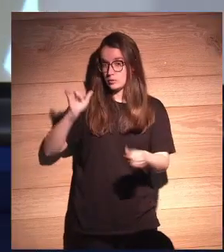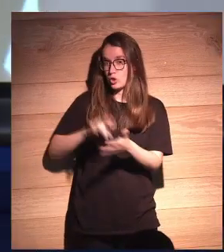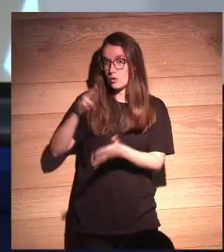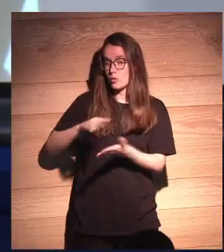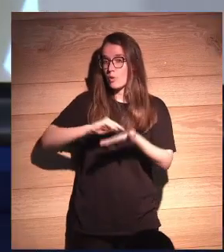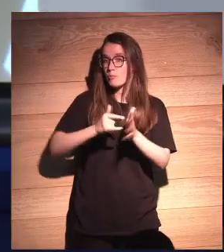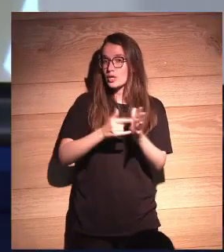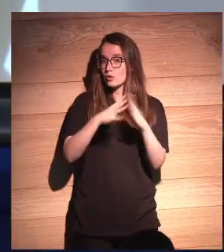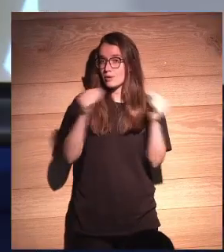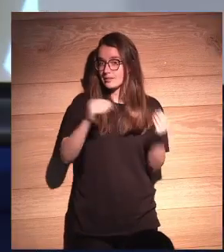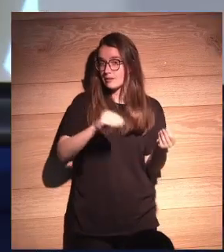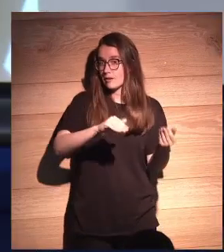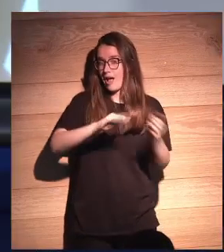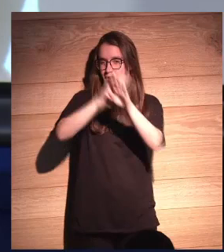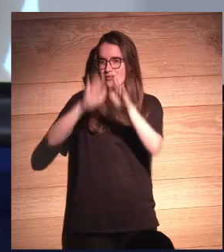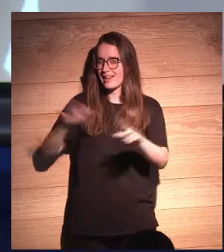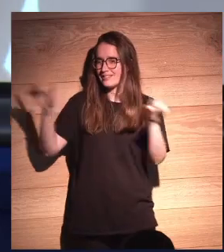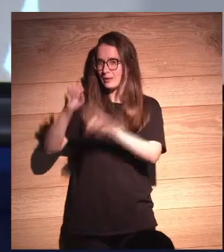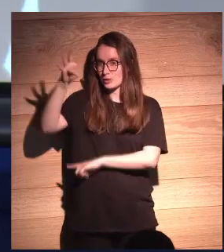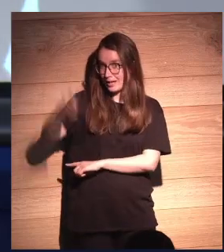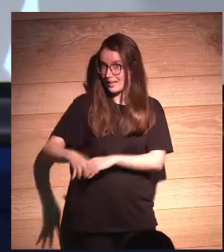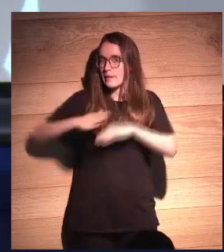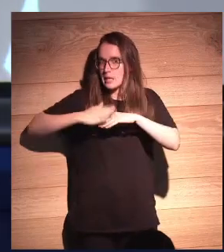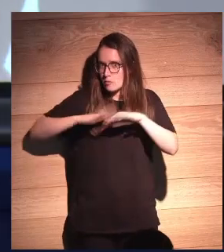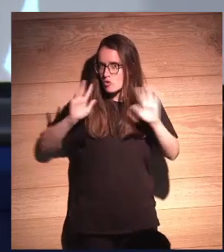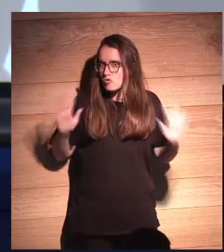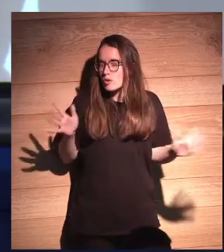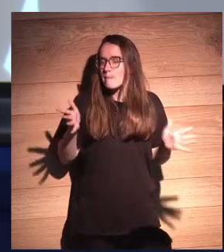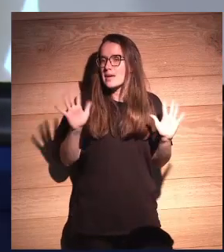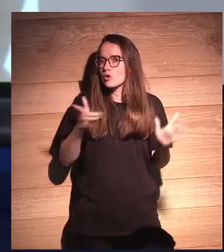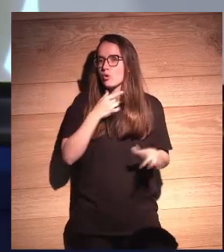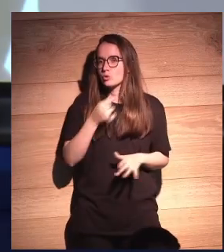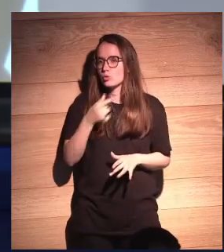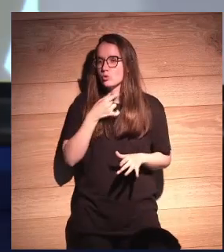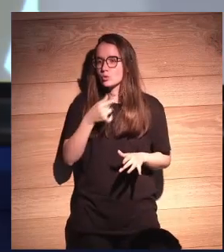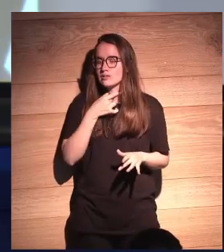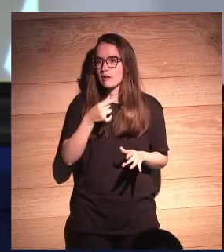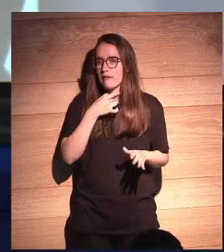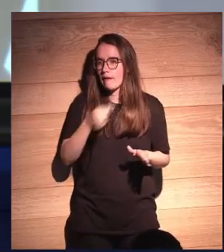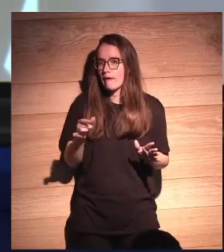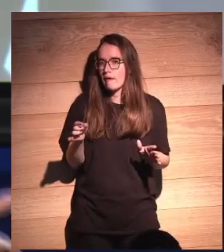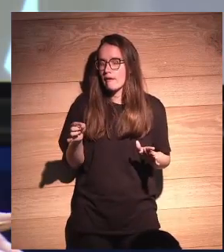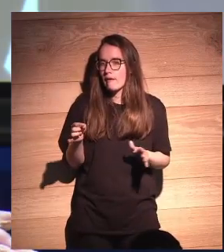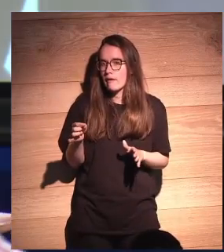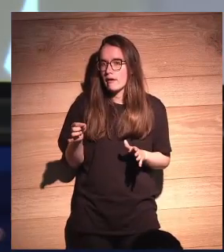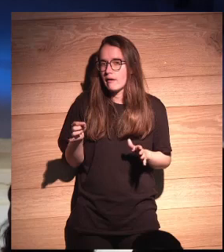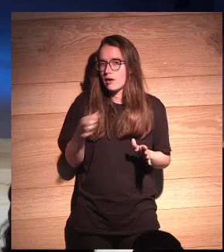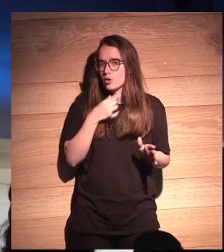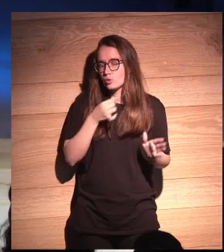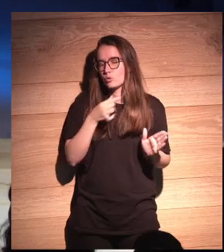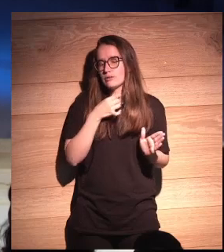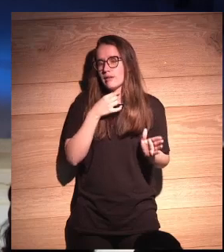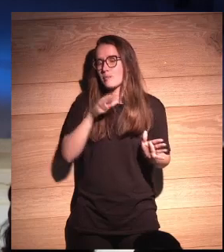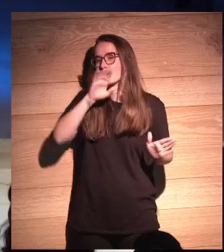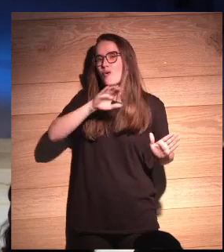proyecto universitario acabara en la televisión catalana al menos, pero nos gustaría que no se quedara solo en